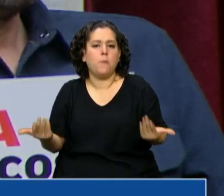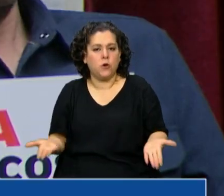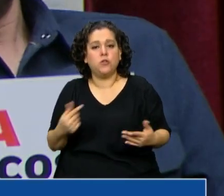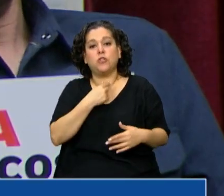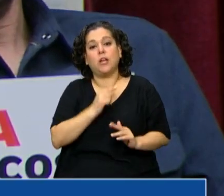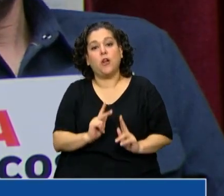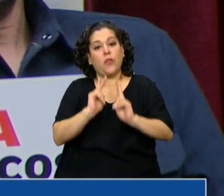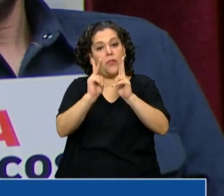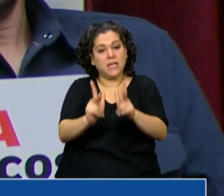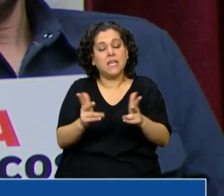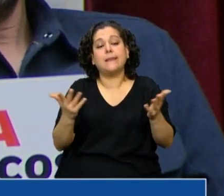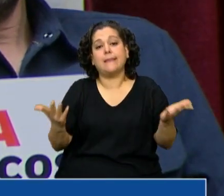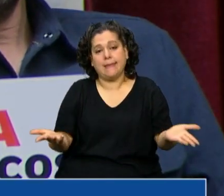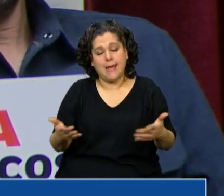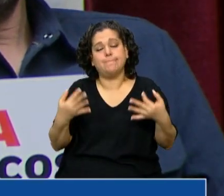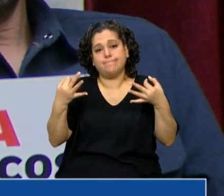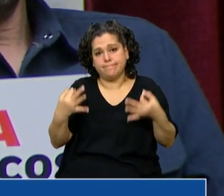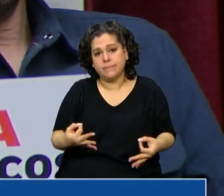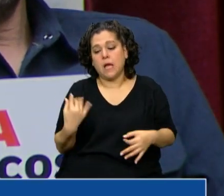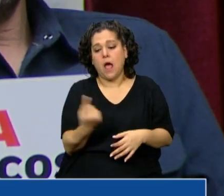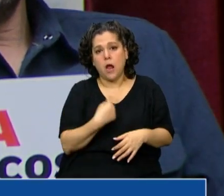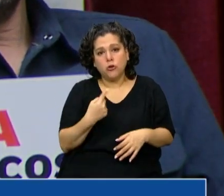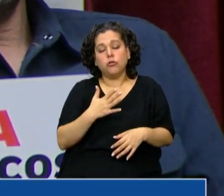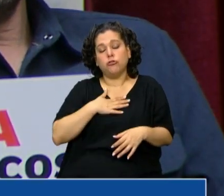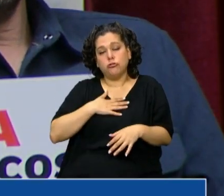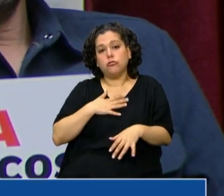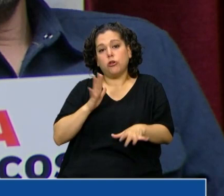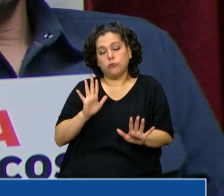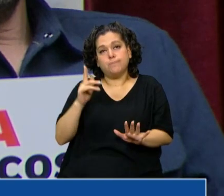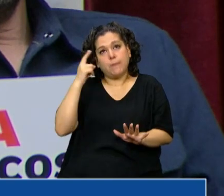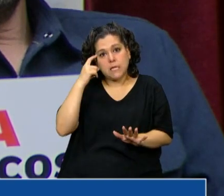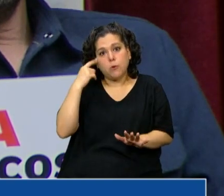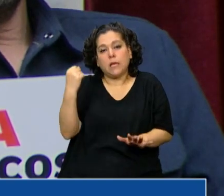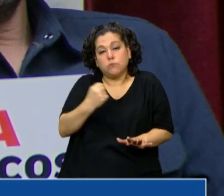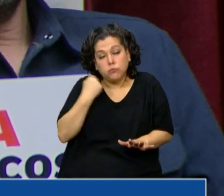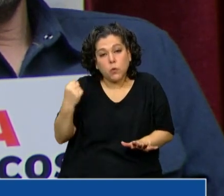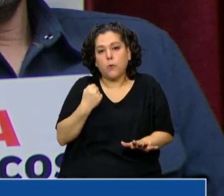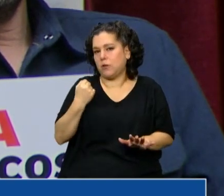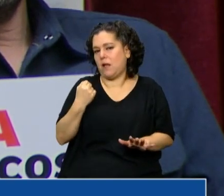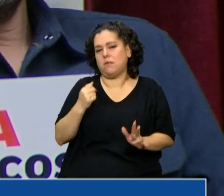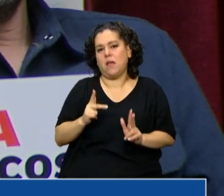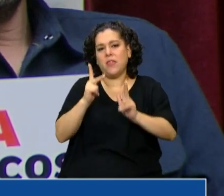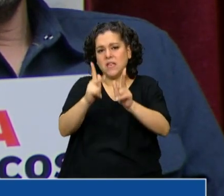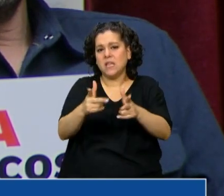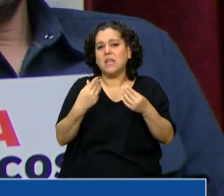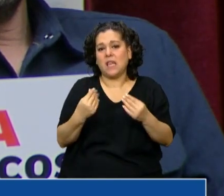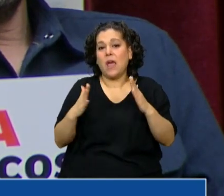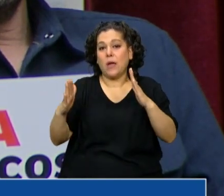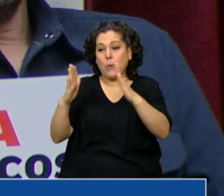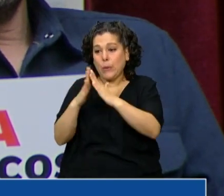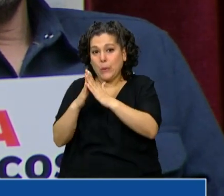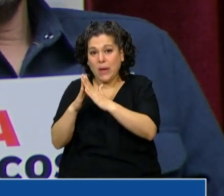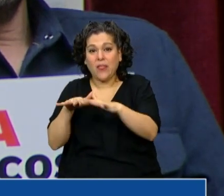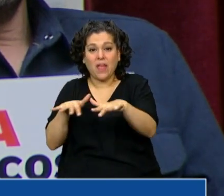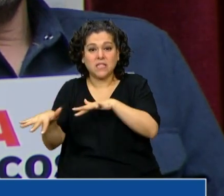decir que efectivamente nos parece muy importante plantear que la salida de la vivienda, de